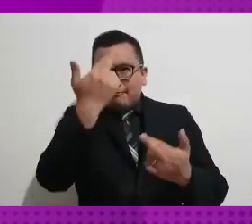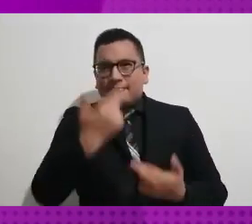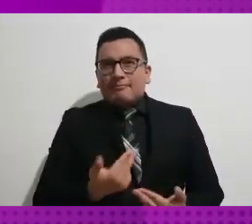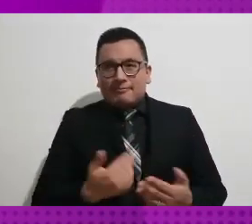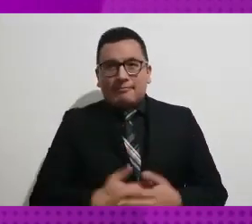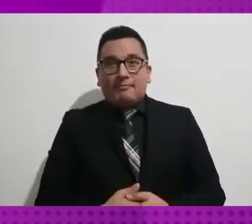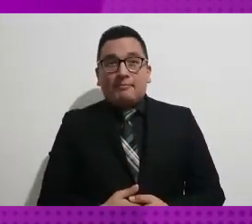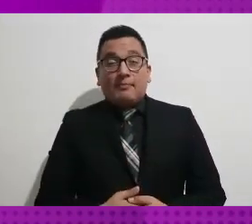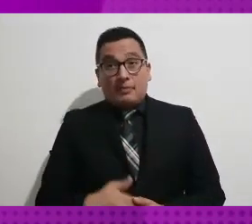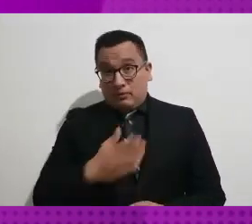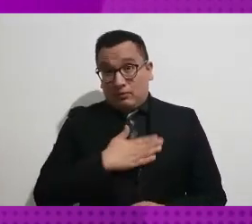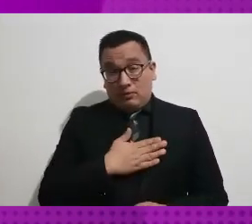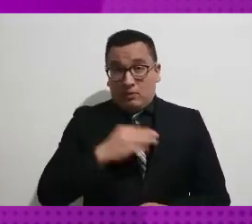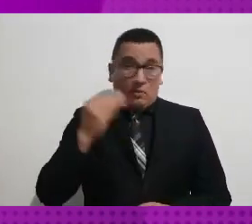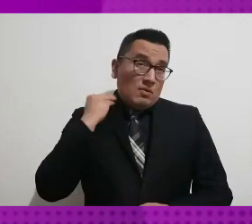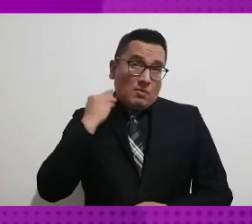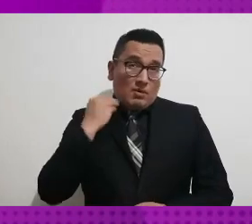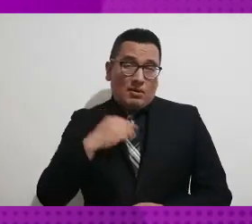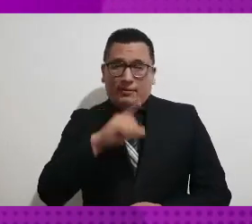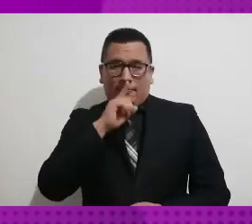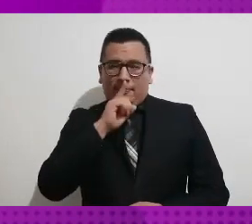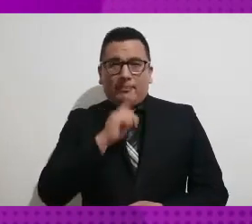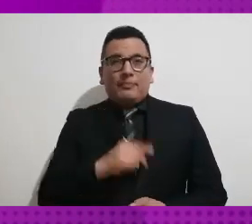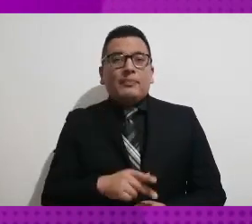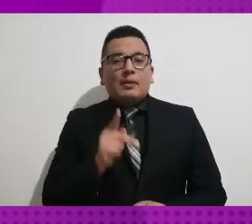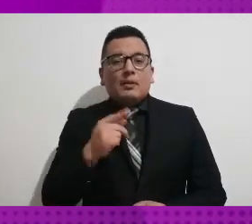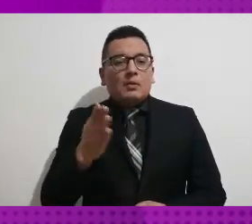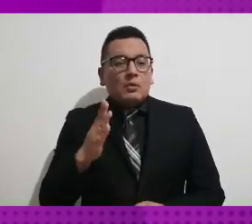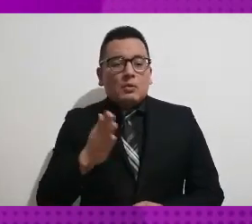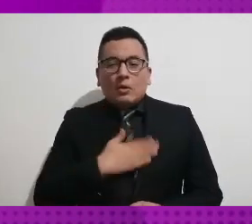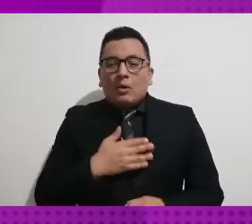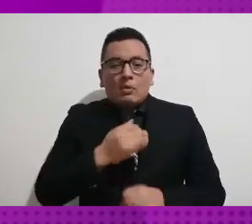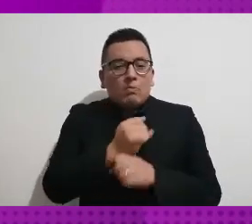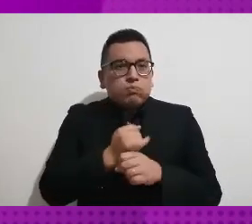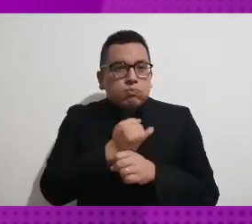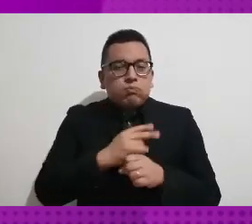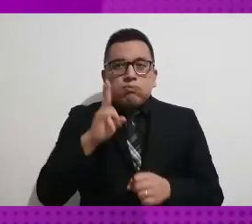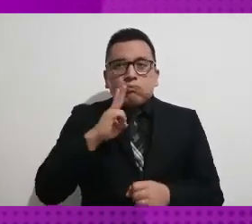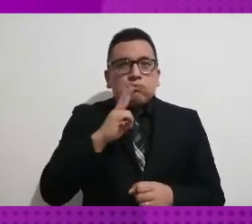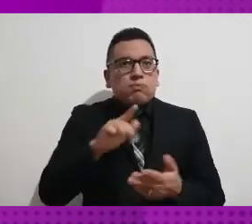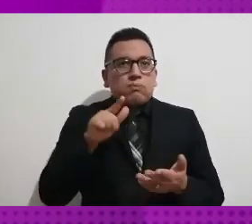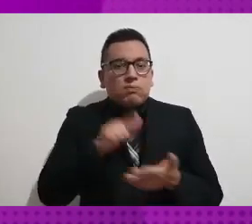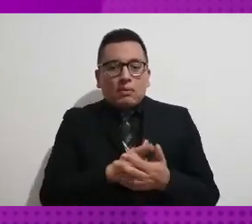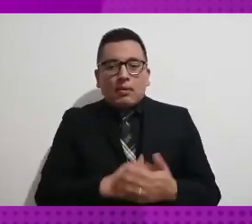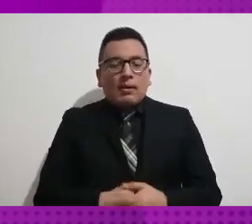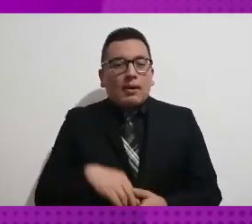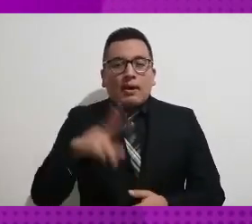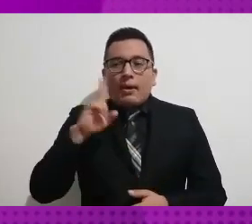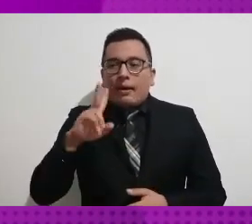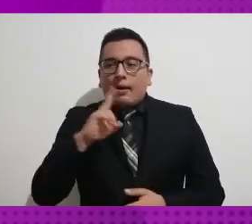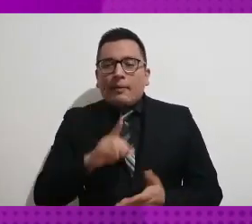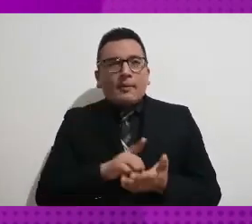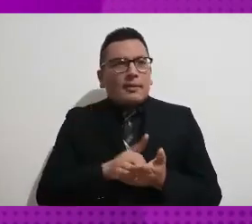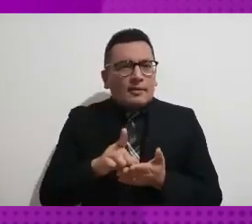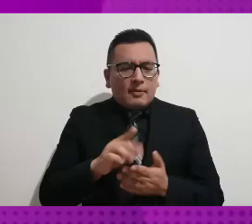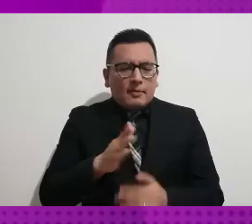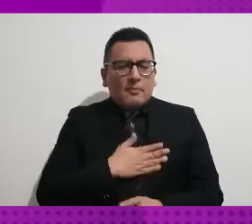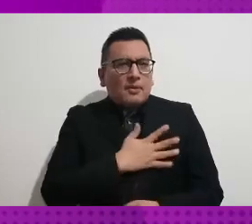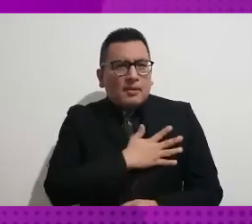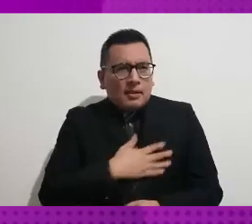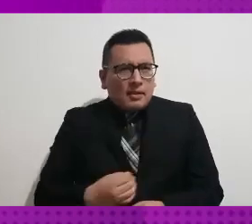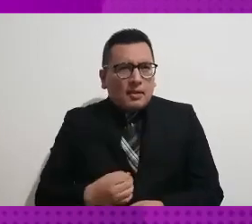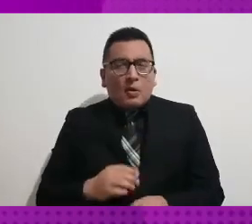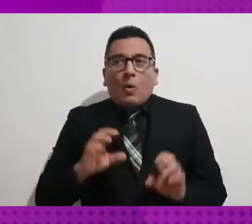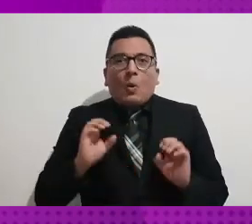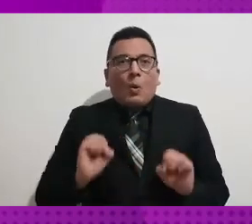digo, yo no soy abogada, pero simplemente me puse a leer las leyes y cuáles son los derechos de mi hijo